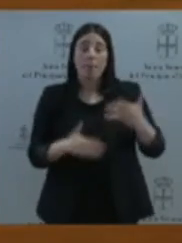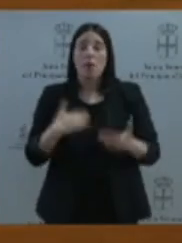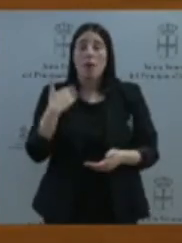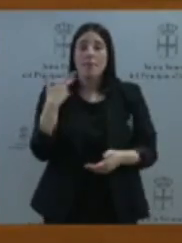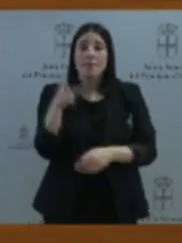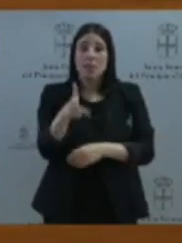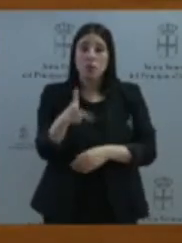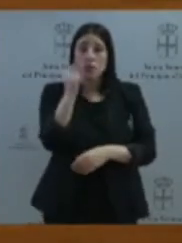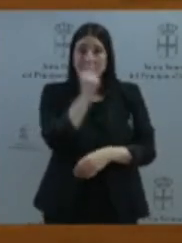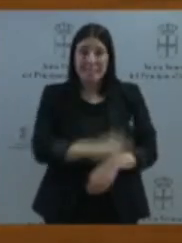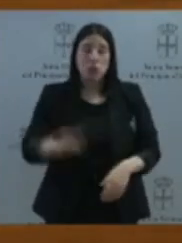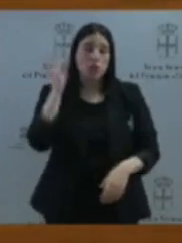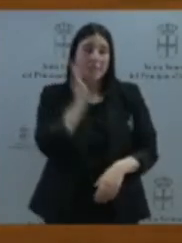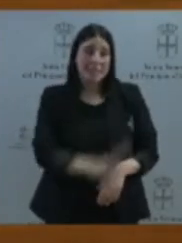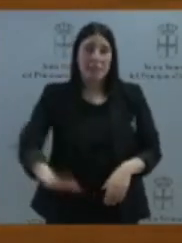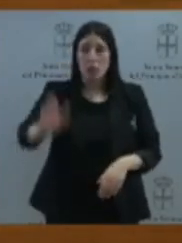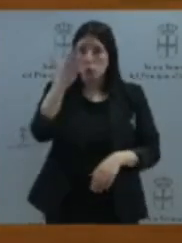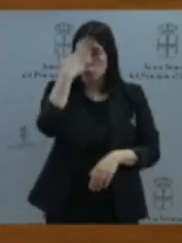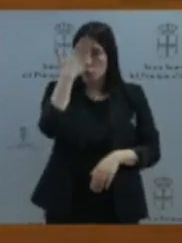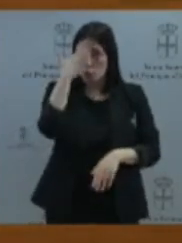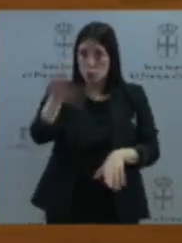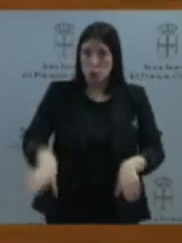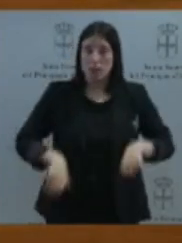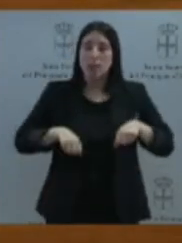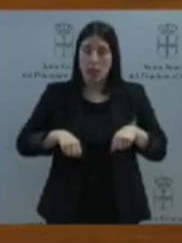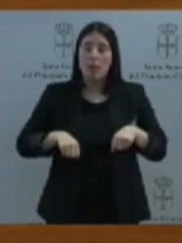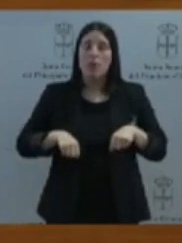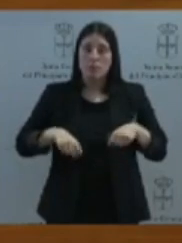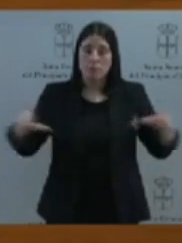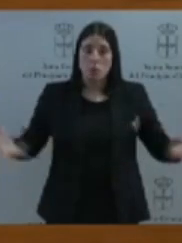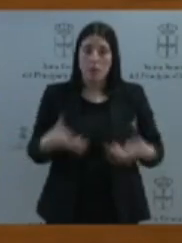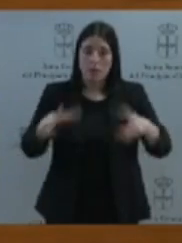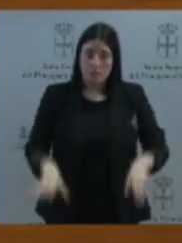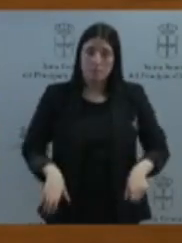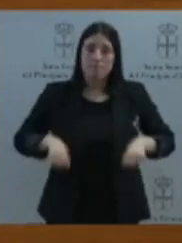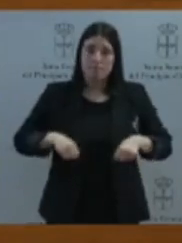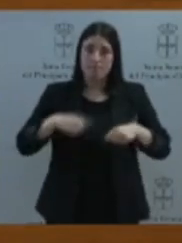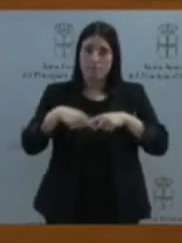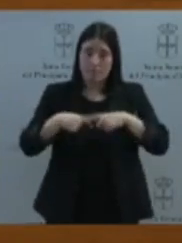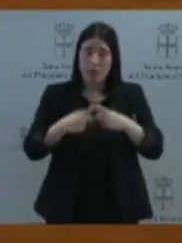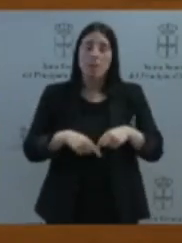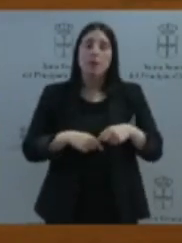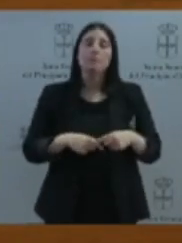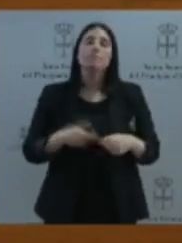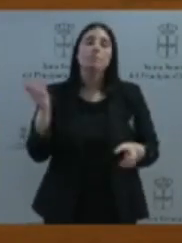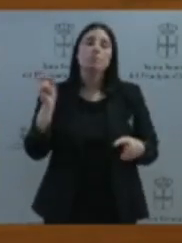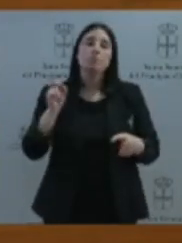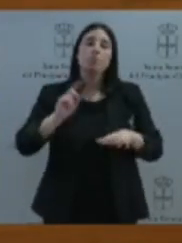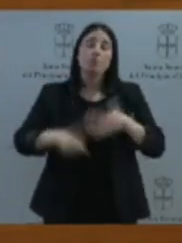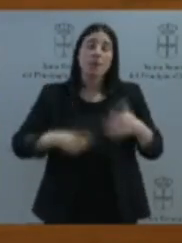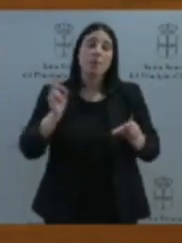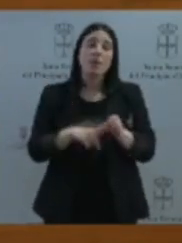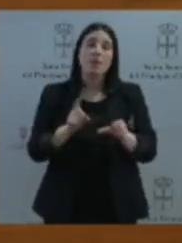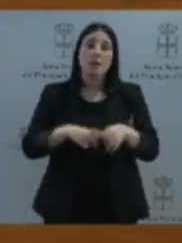tutelados promoviendo el acogimiento familiar, participar e impulsar el Mecanismo Nacional de Derivación para garantizar una